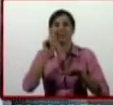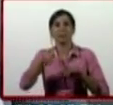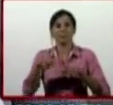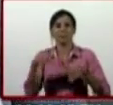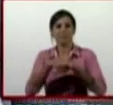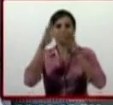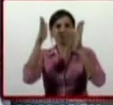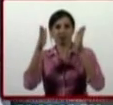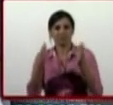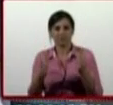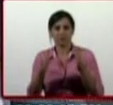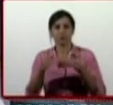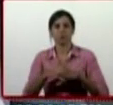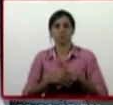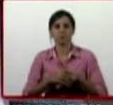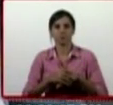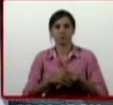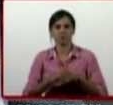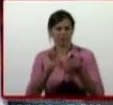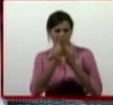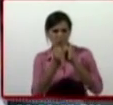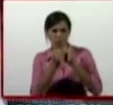nuestro vicepresidente del área social,